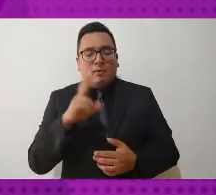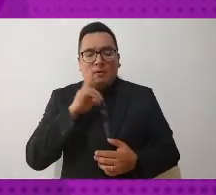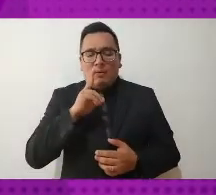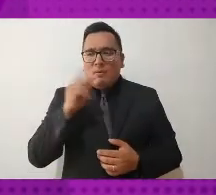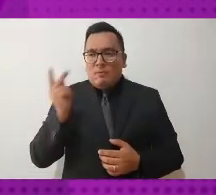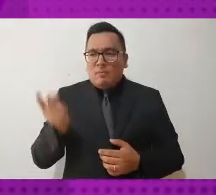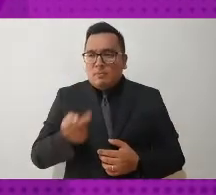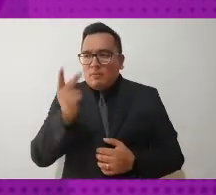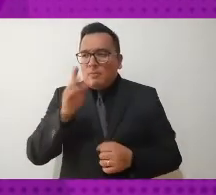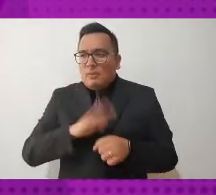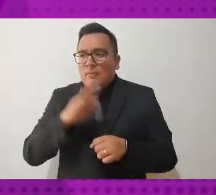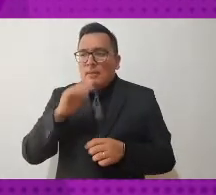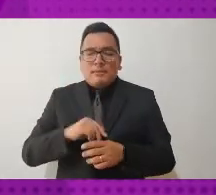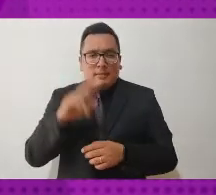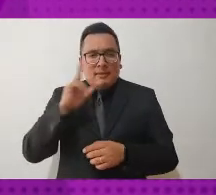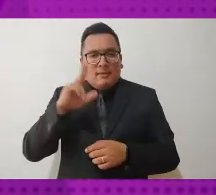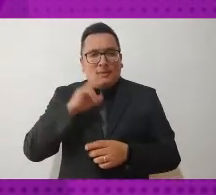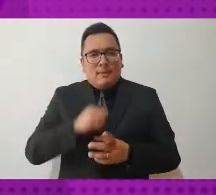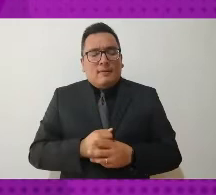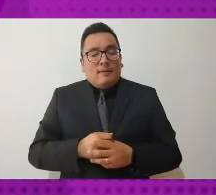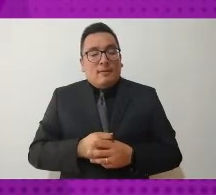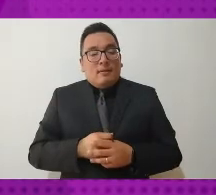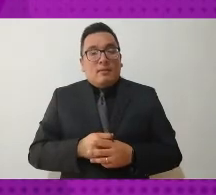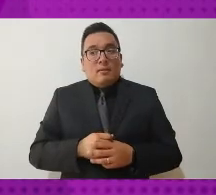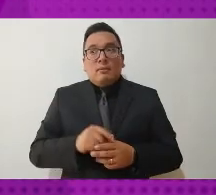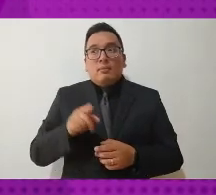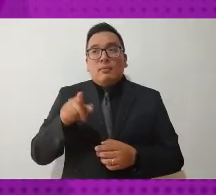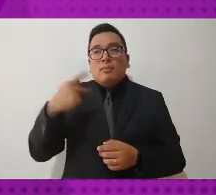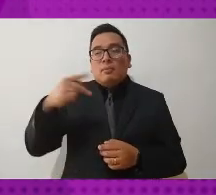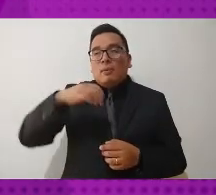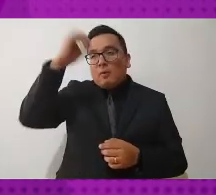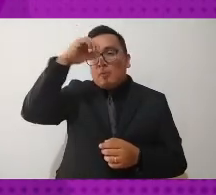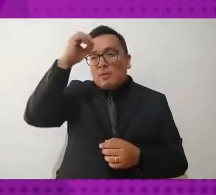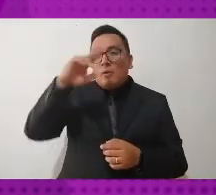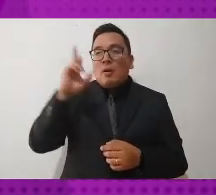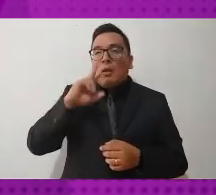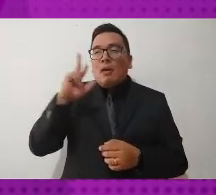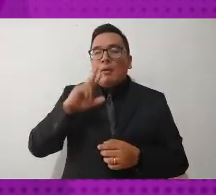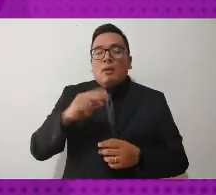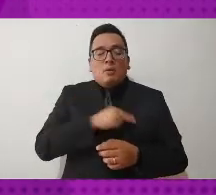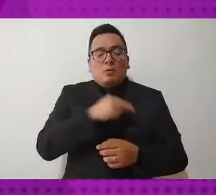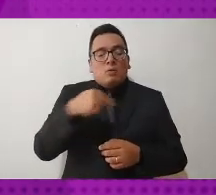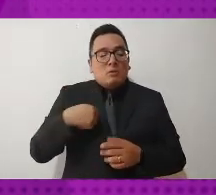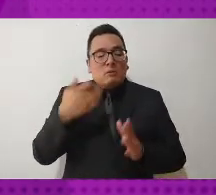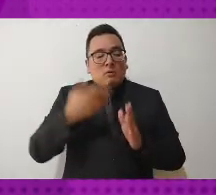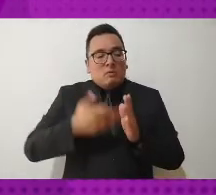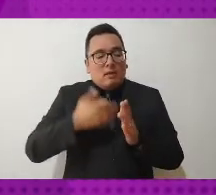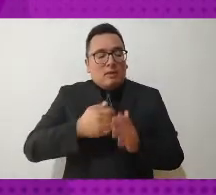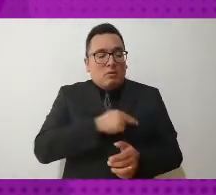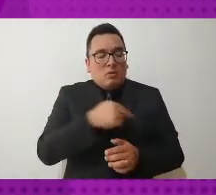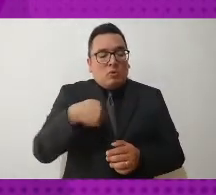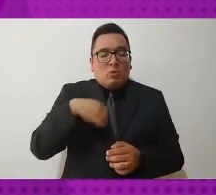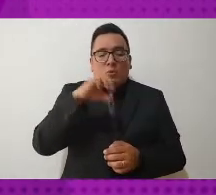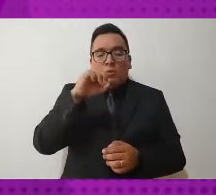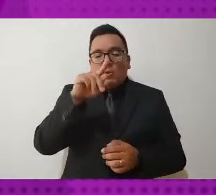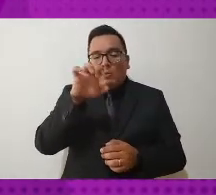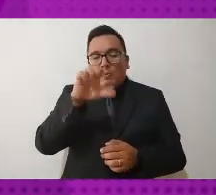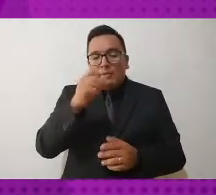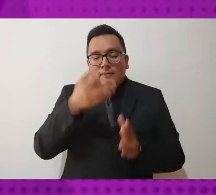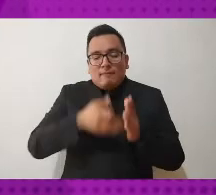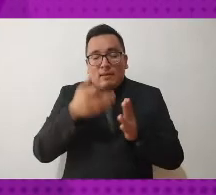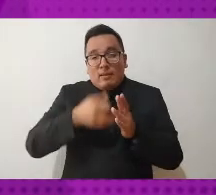también te preguntaría Cuáles son o cómo consideras tú o qué consideras tú que debemos hacer desde los soples para poder